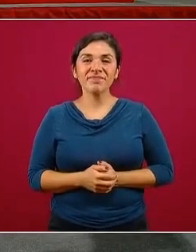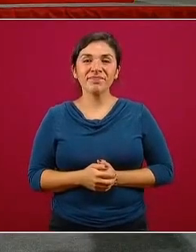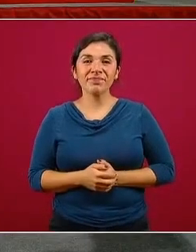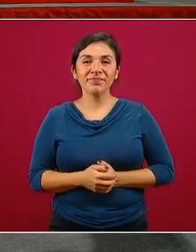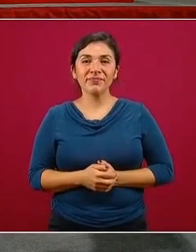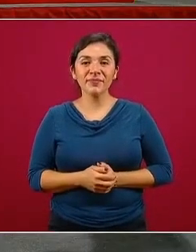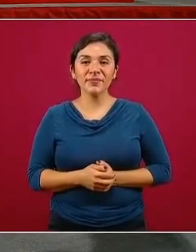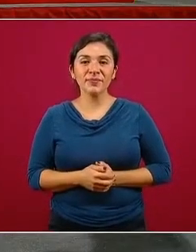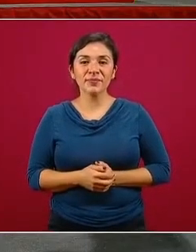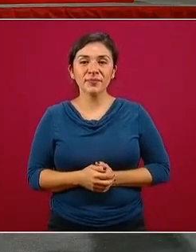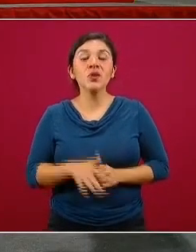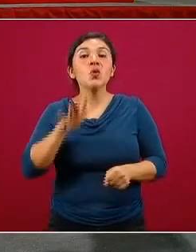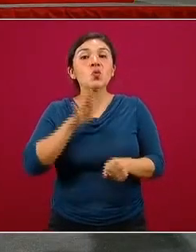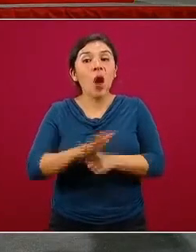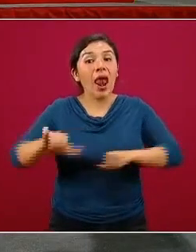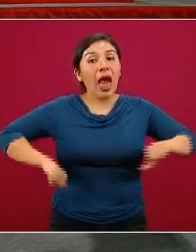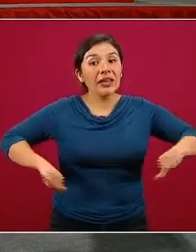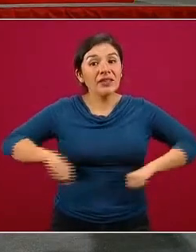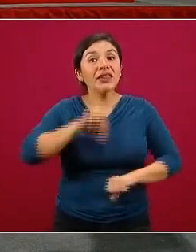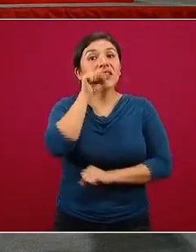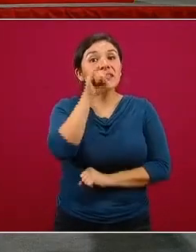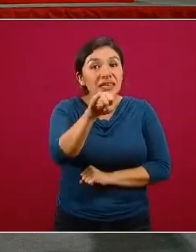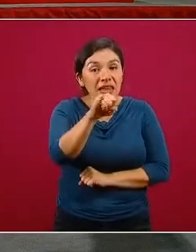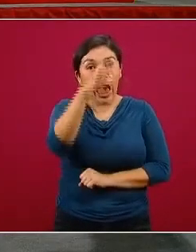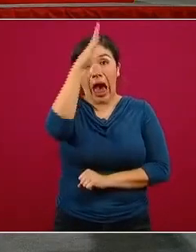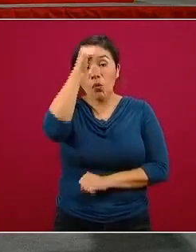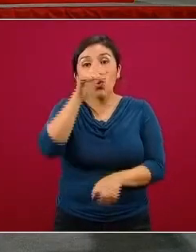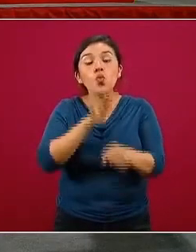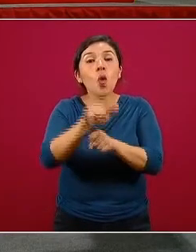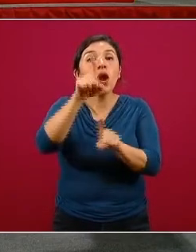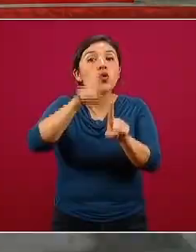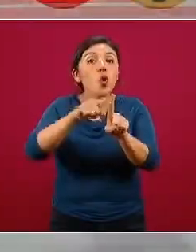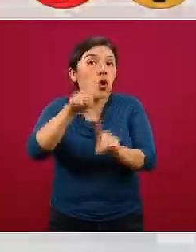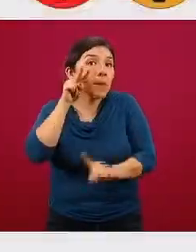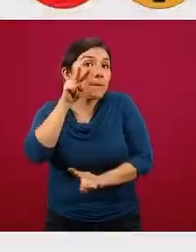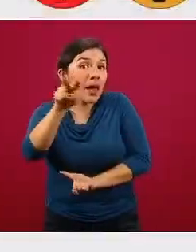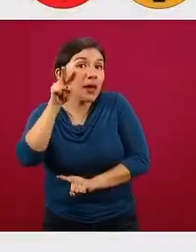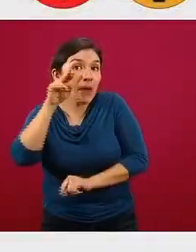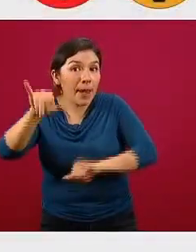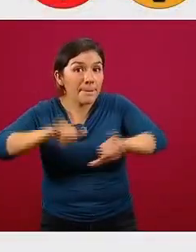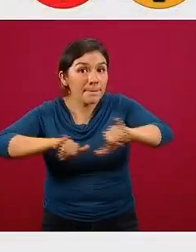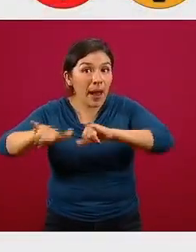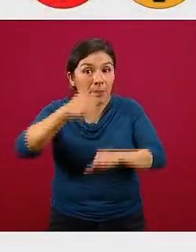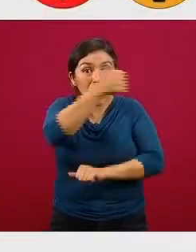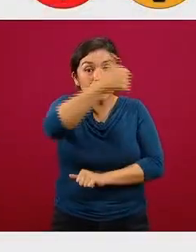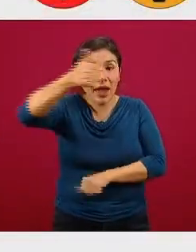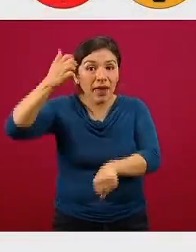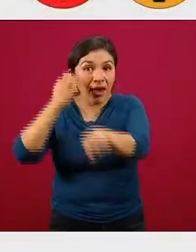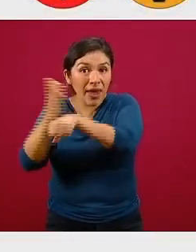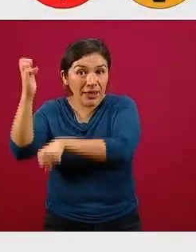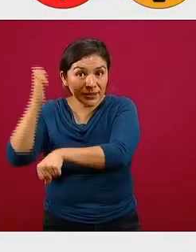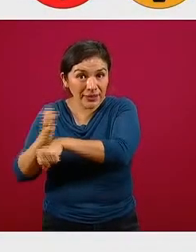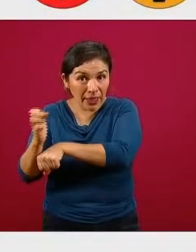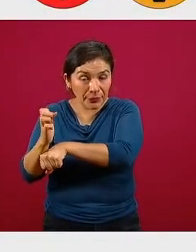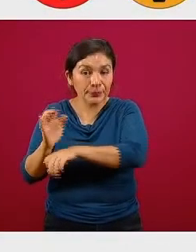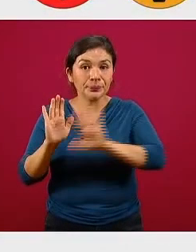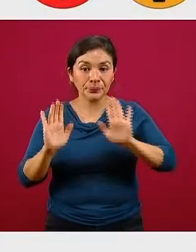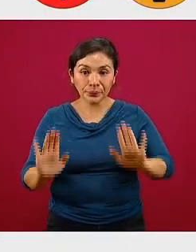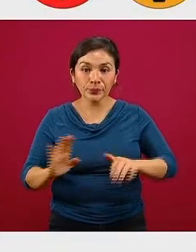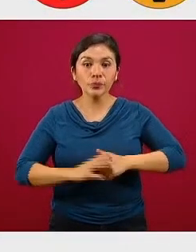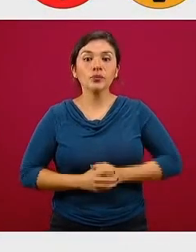las actividades que podemos hacer de acuerdo al color que acaban de ver en cada uno de sus estados.